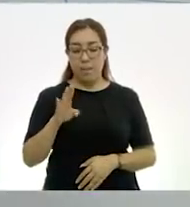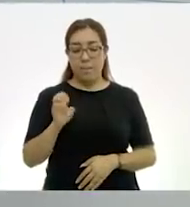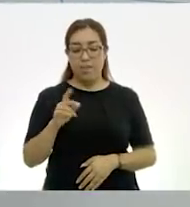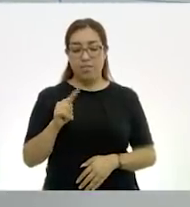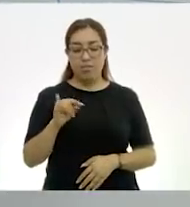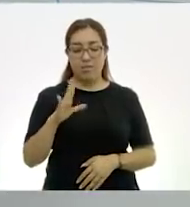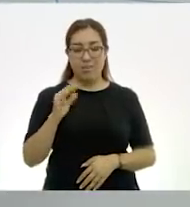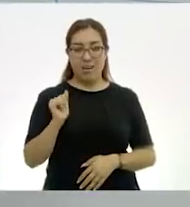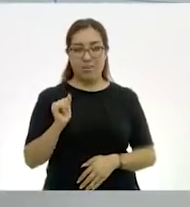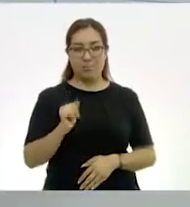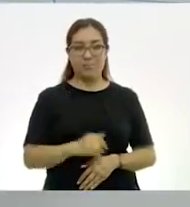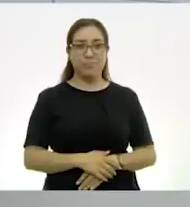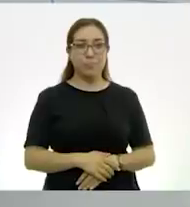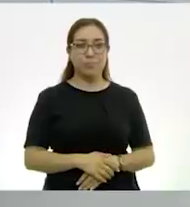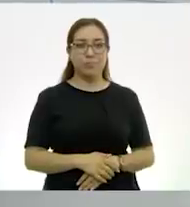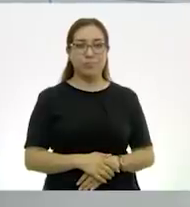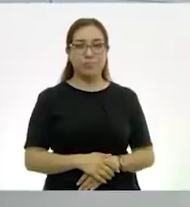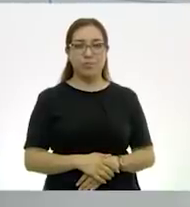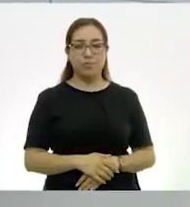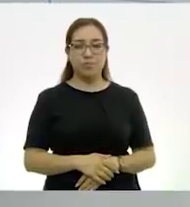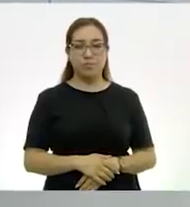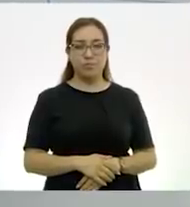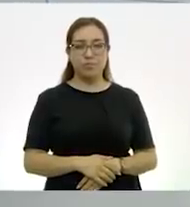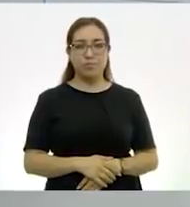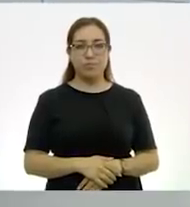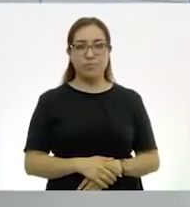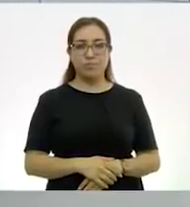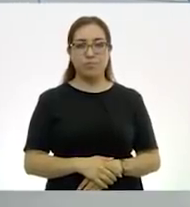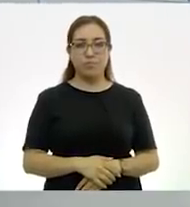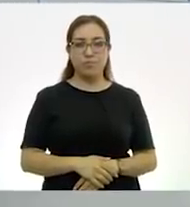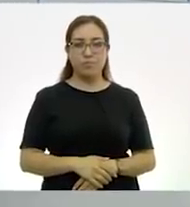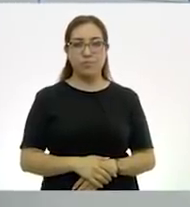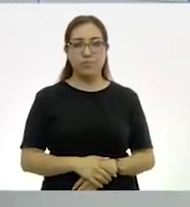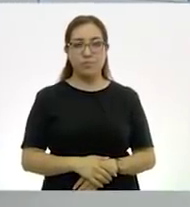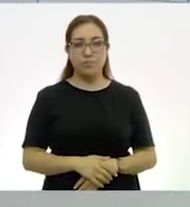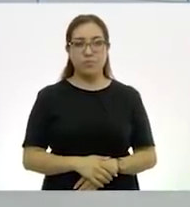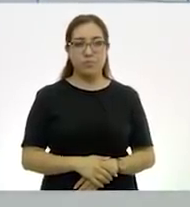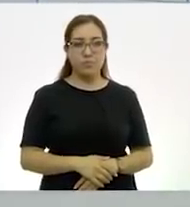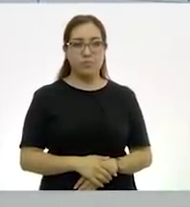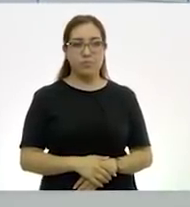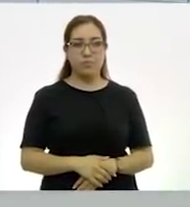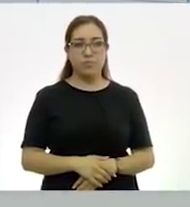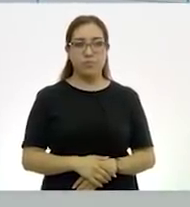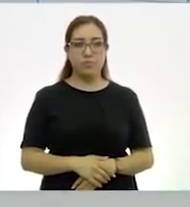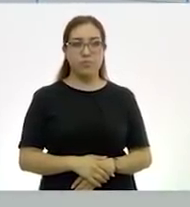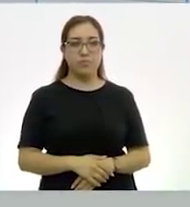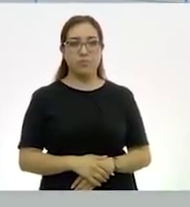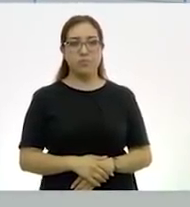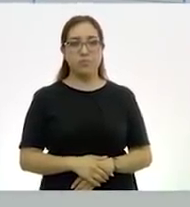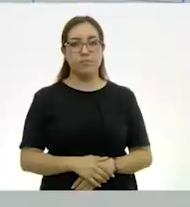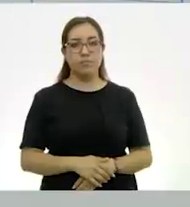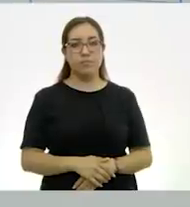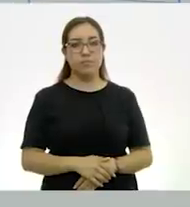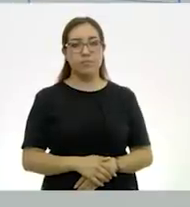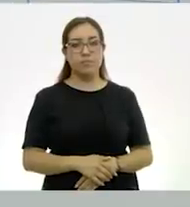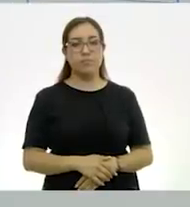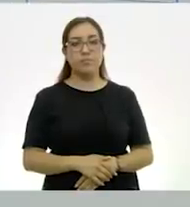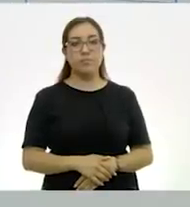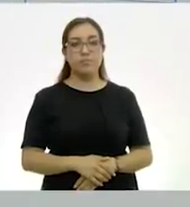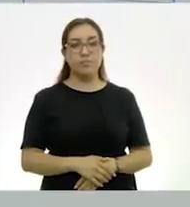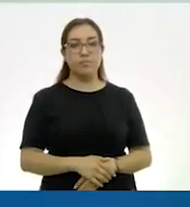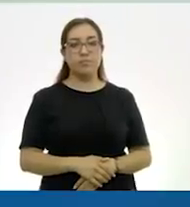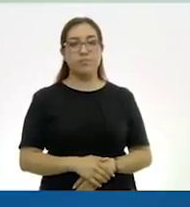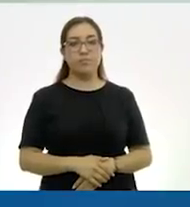fue la escritura alfabética. Porque empieza con alfa, beta. Alfabética. Ujú.